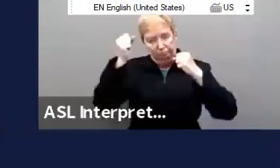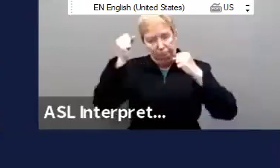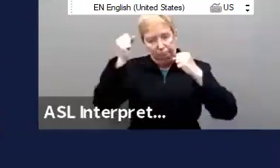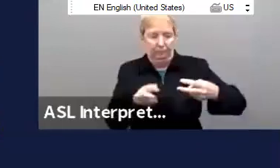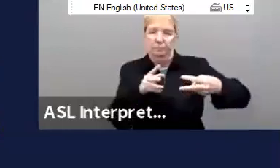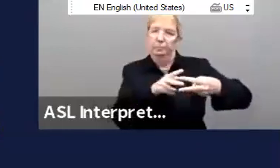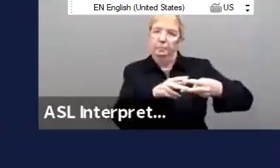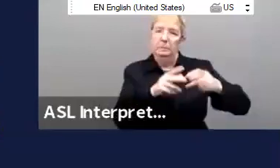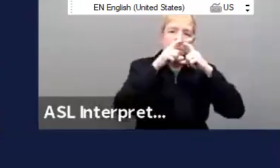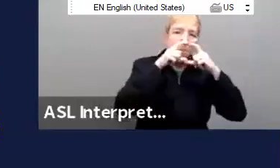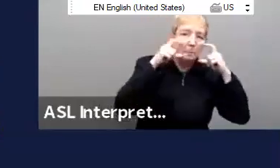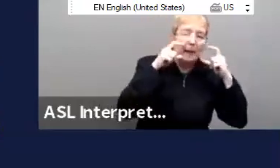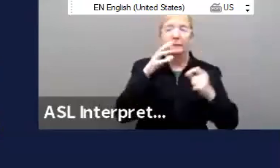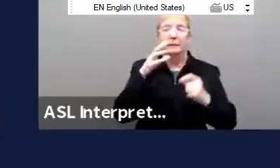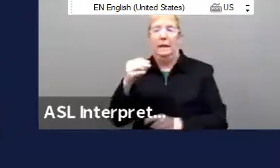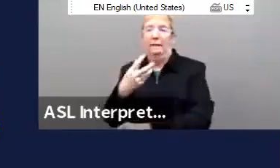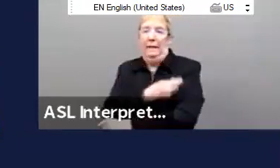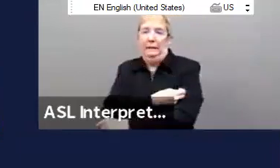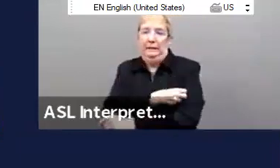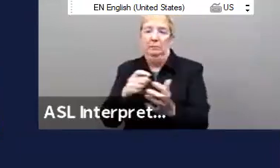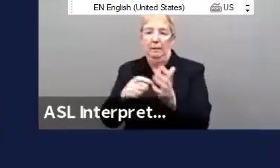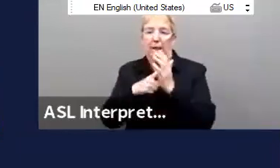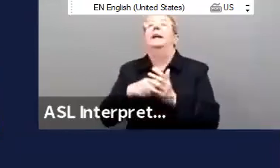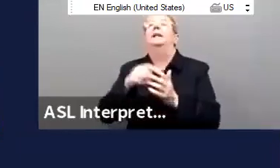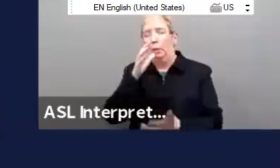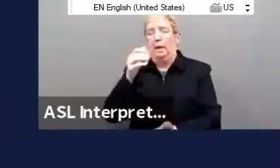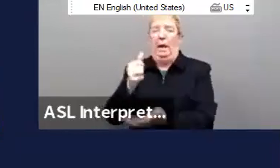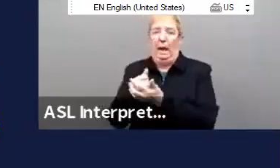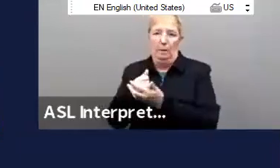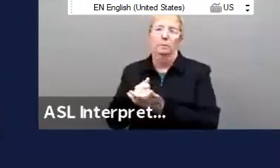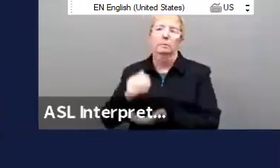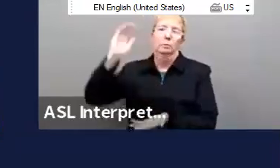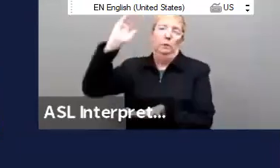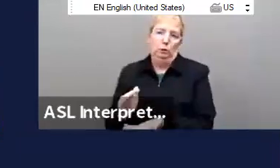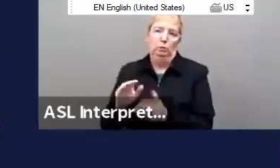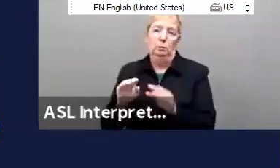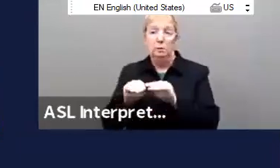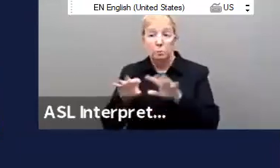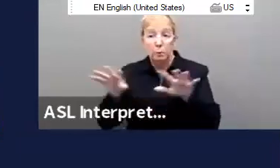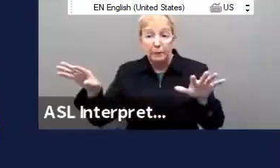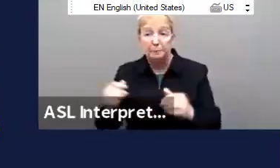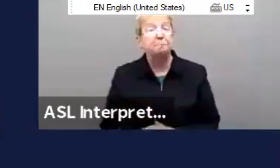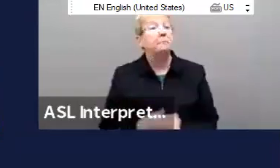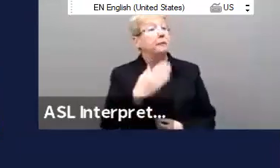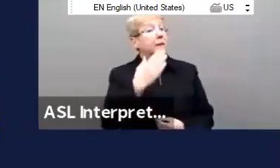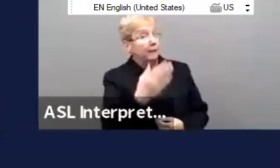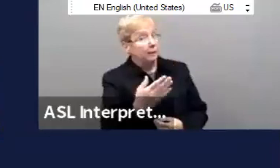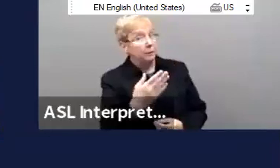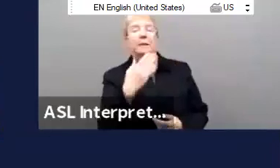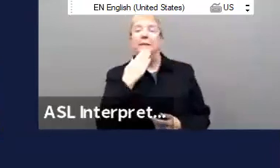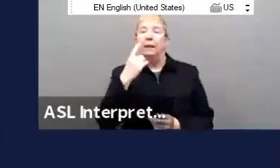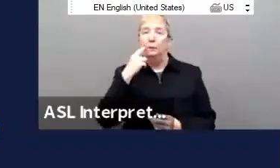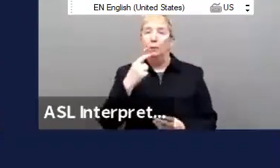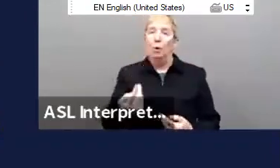todo lo posible para evitar la transmisión de COVID-19 y la variante Delta en nuestro estado. Y